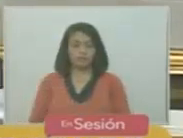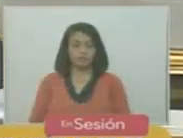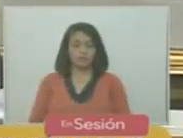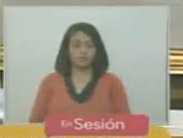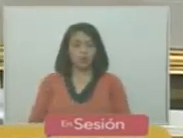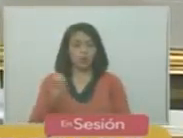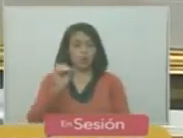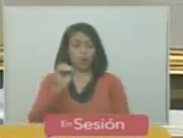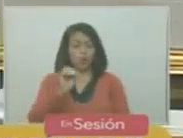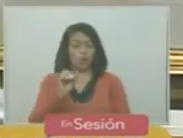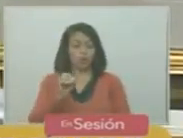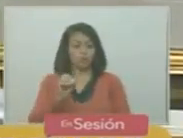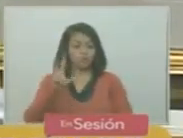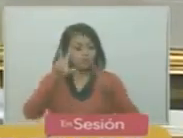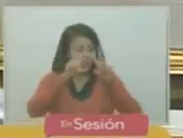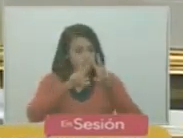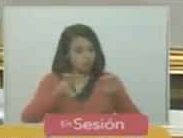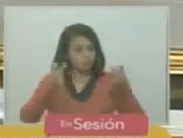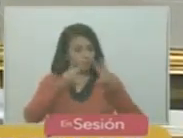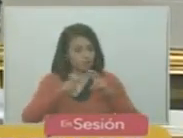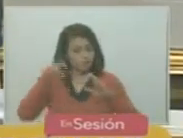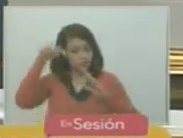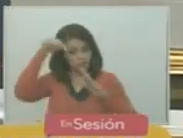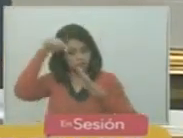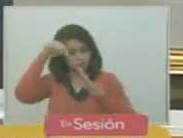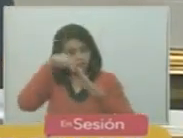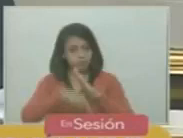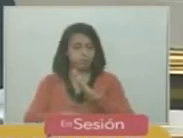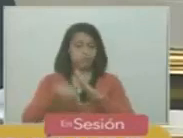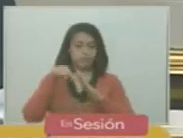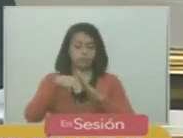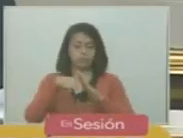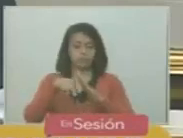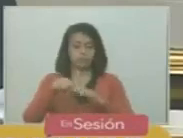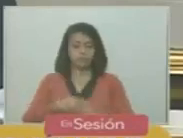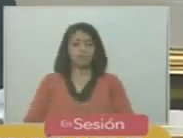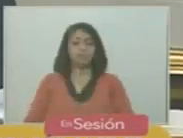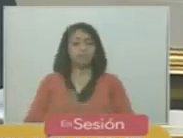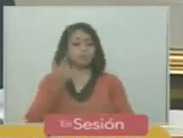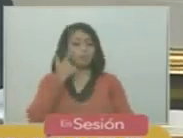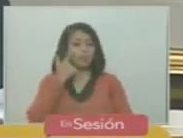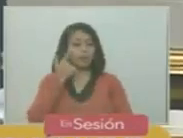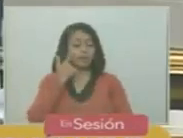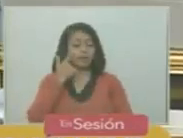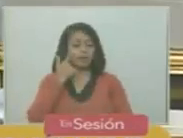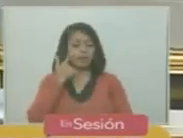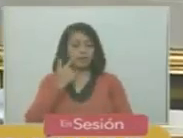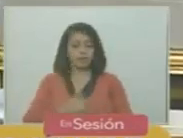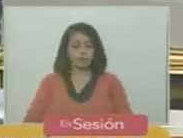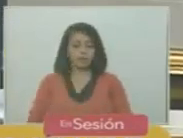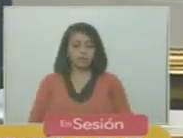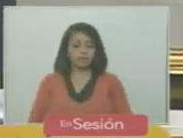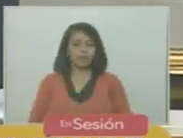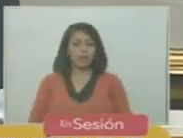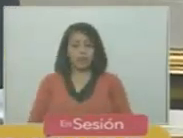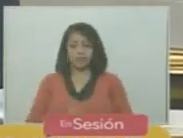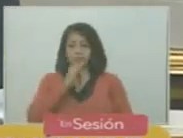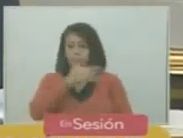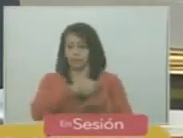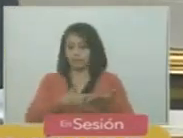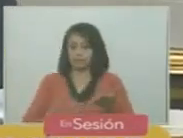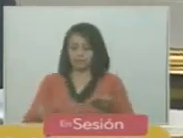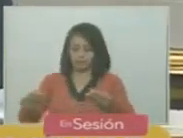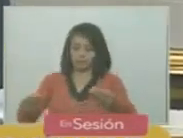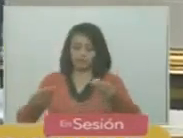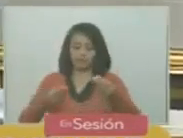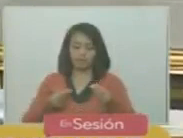O revisar y escudriñar y concienzudamente estar pendiente de que los documentos que le